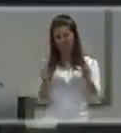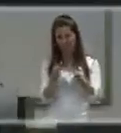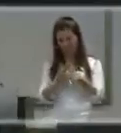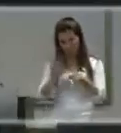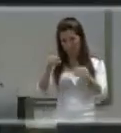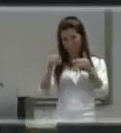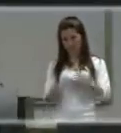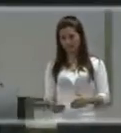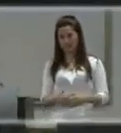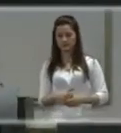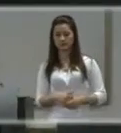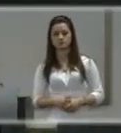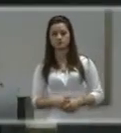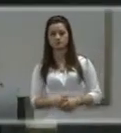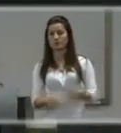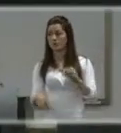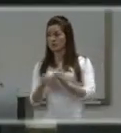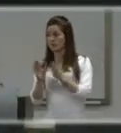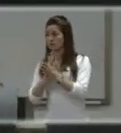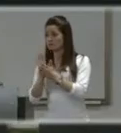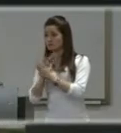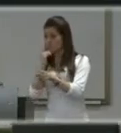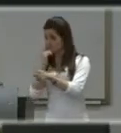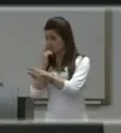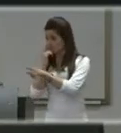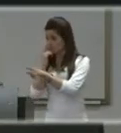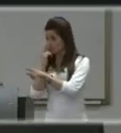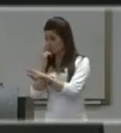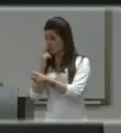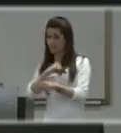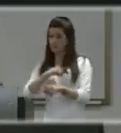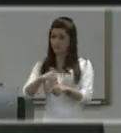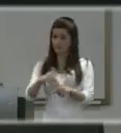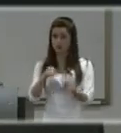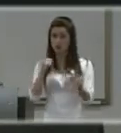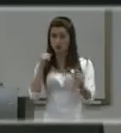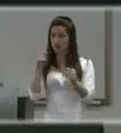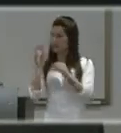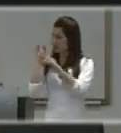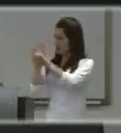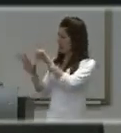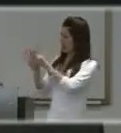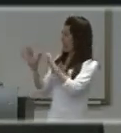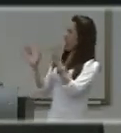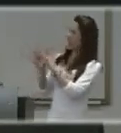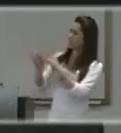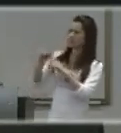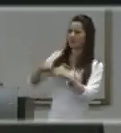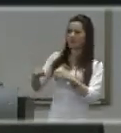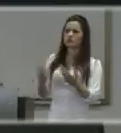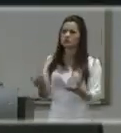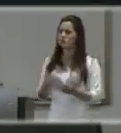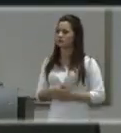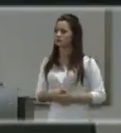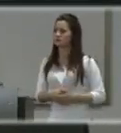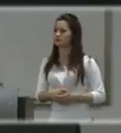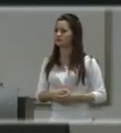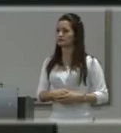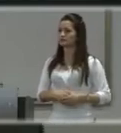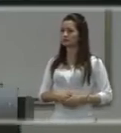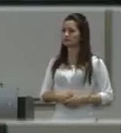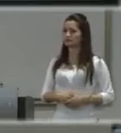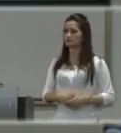incluidos. ¿Alguien más quiere comentar algún otro derecho que haya visto allí involucrado? ¿Sí? ¿Acá? Déjame le doy la palabra a